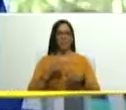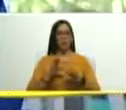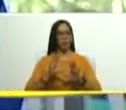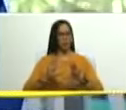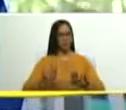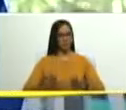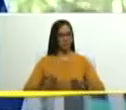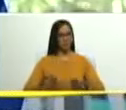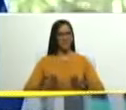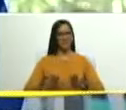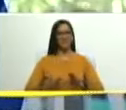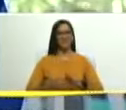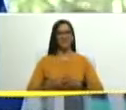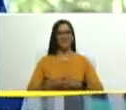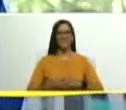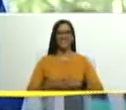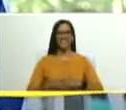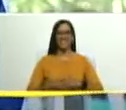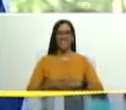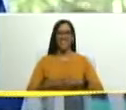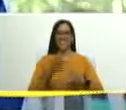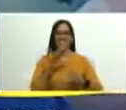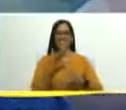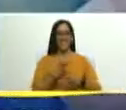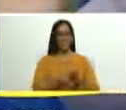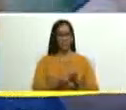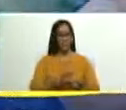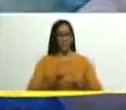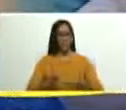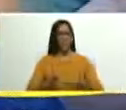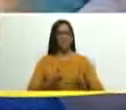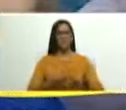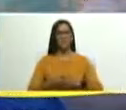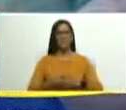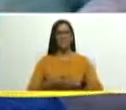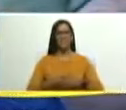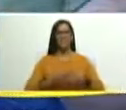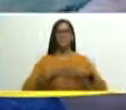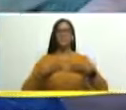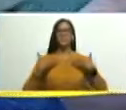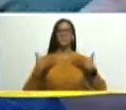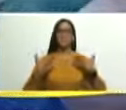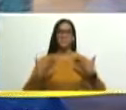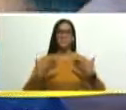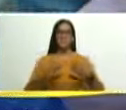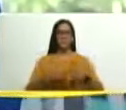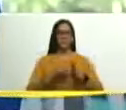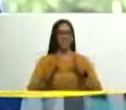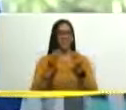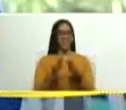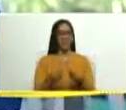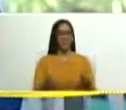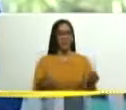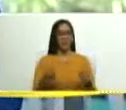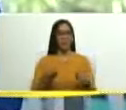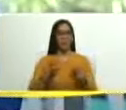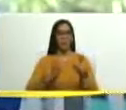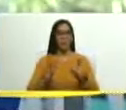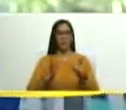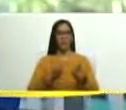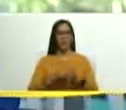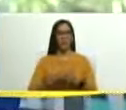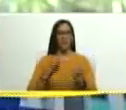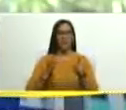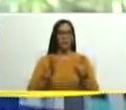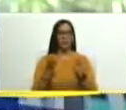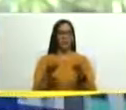contrólate. Deja la gritería. Respira. Habla suave, porque yo me emociono.